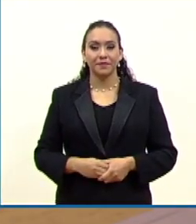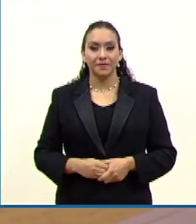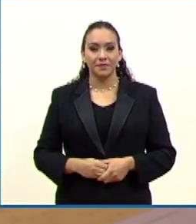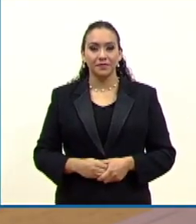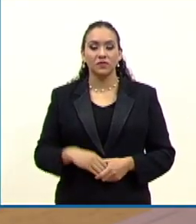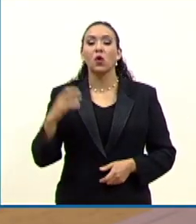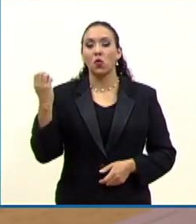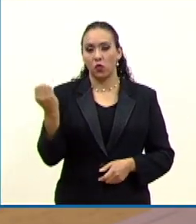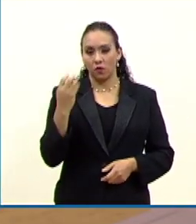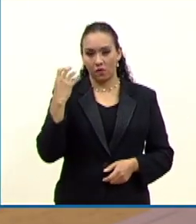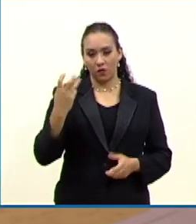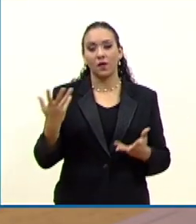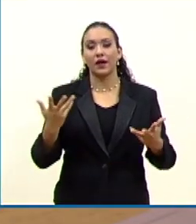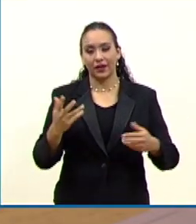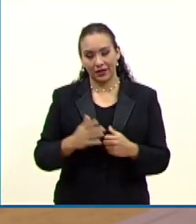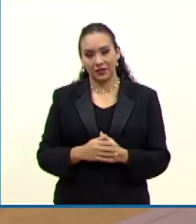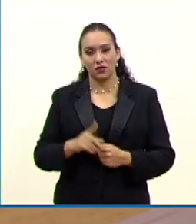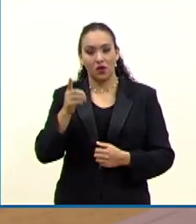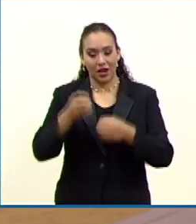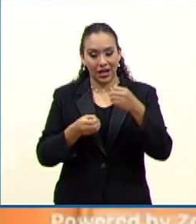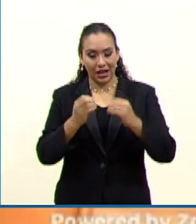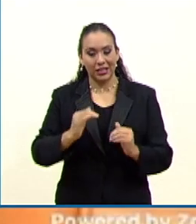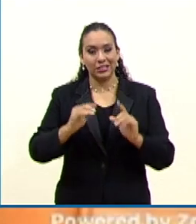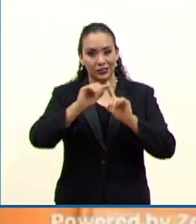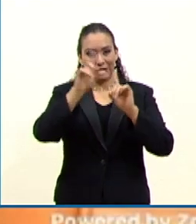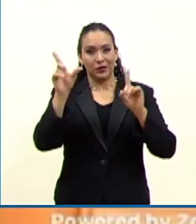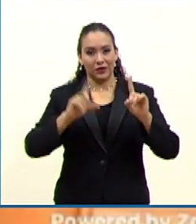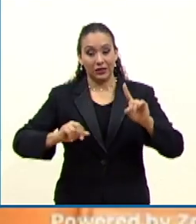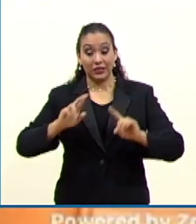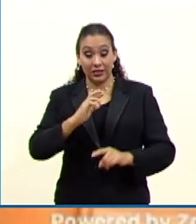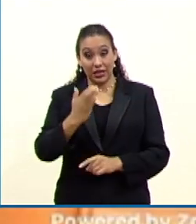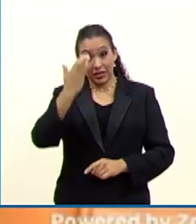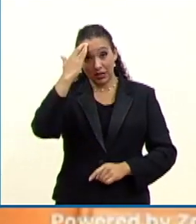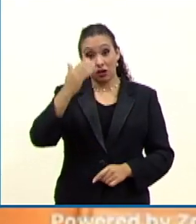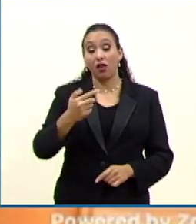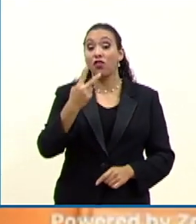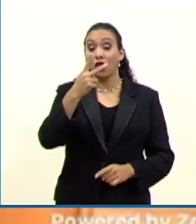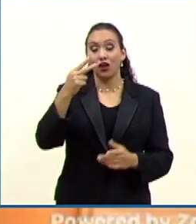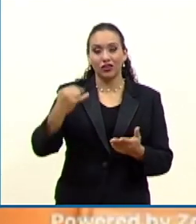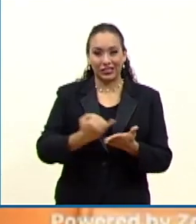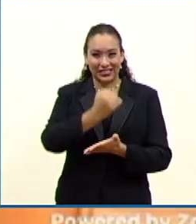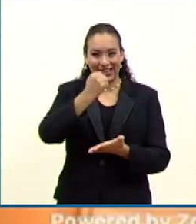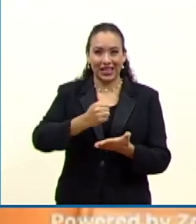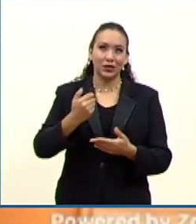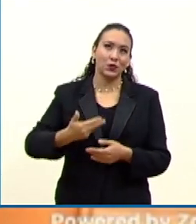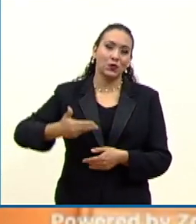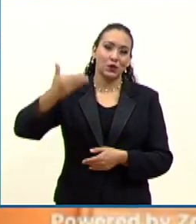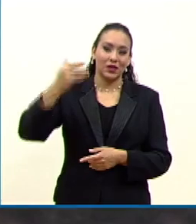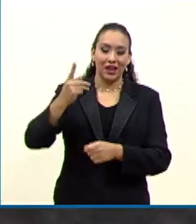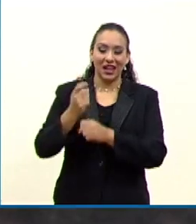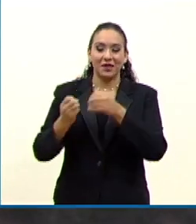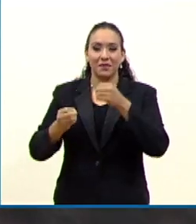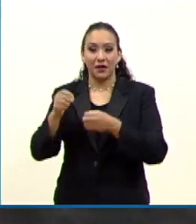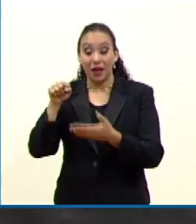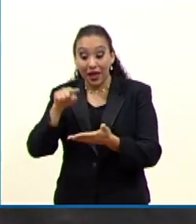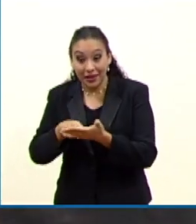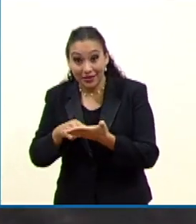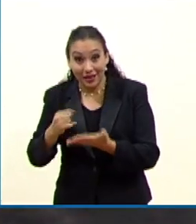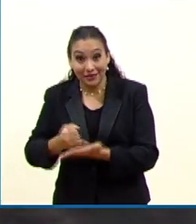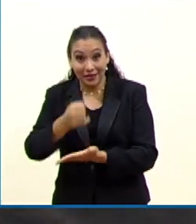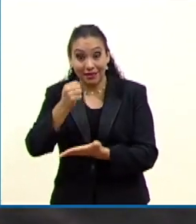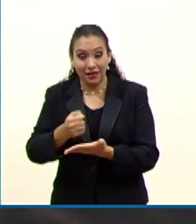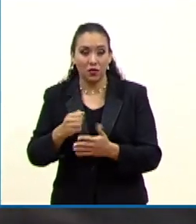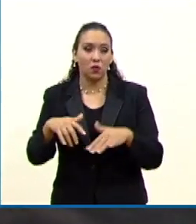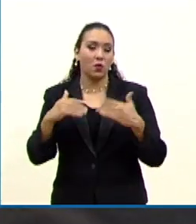Durante un evento que se llevó a cabo en la Suprema Corte, se reconocieron 2 sentencias de la primera sala que establecieron lineamientos